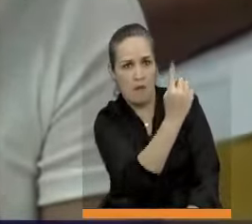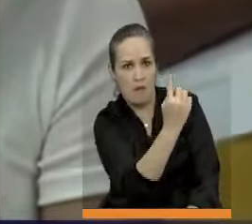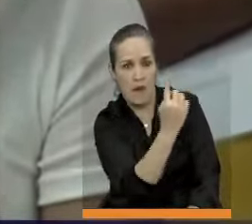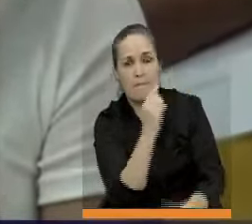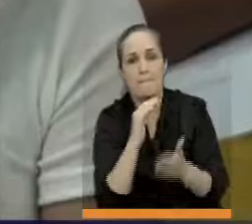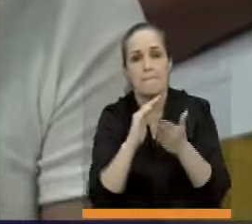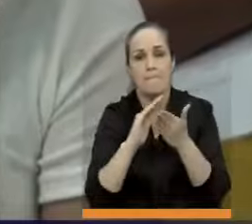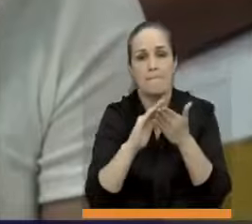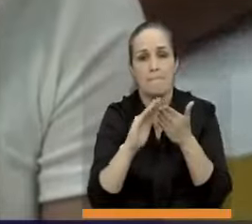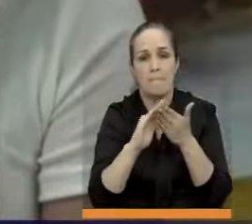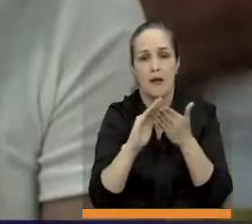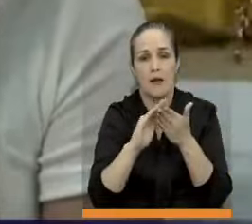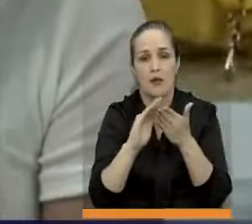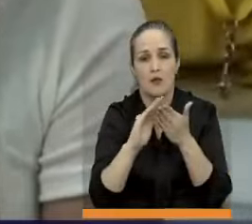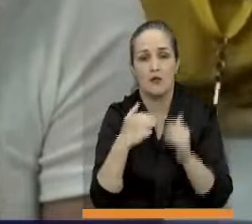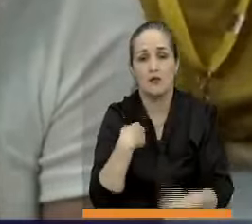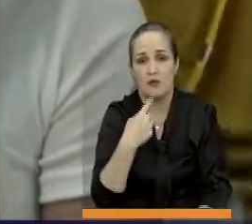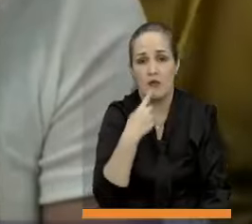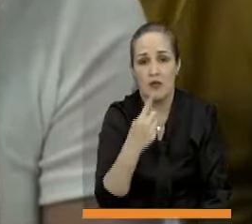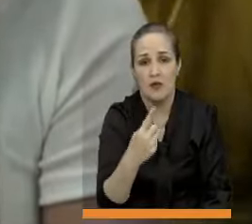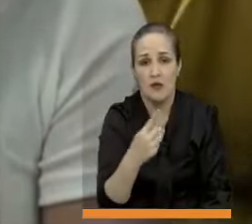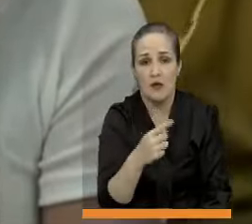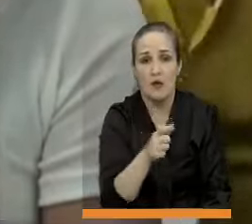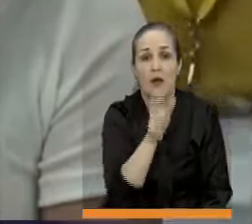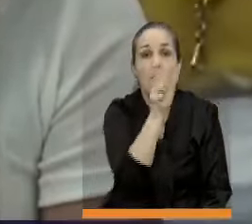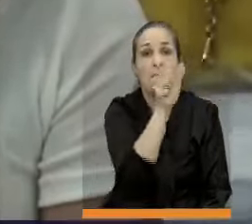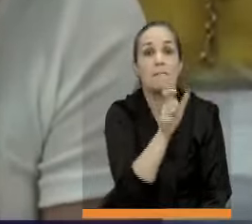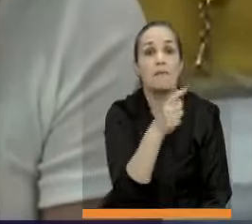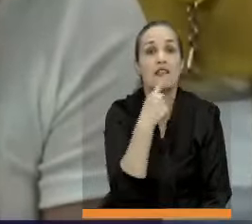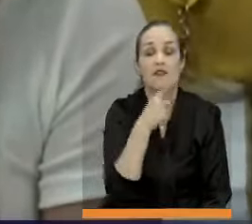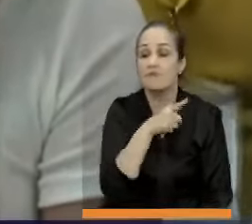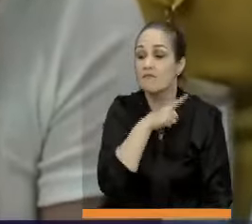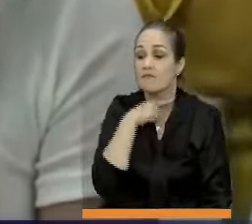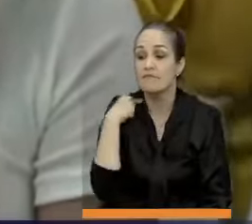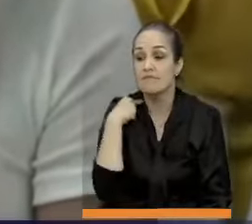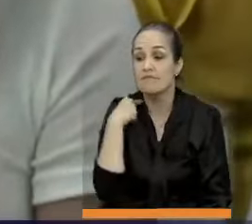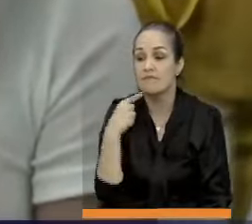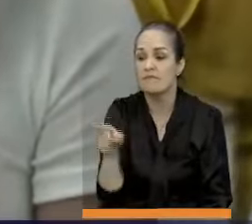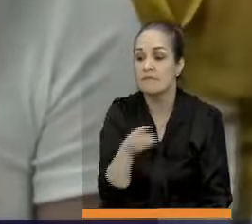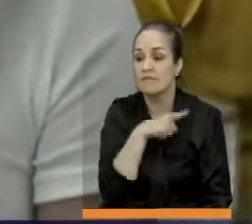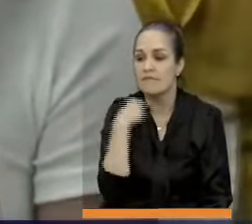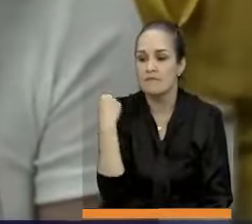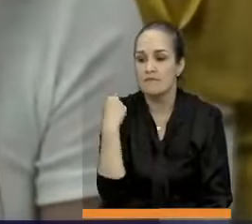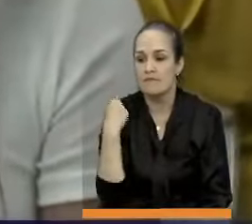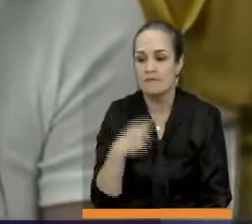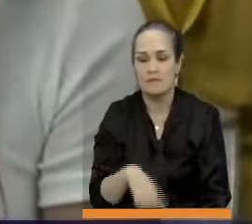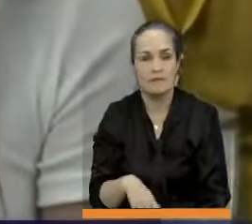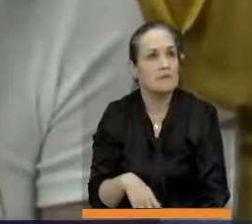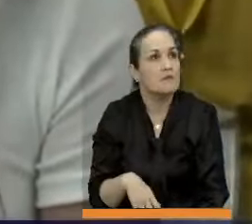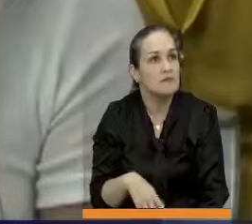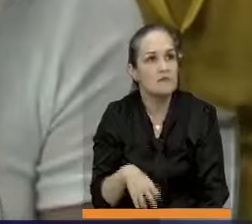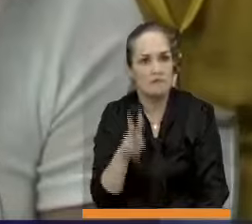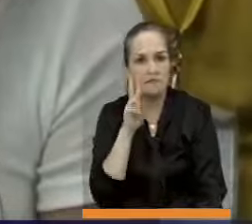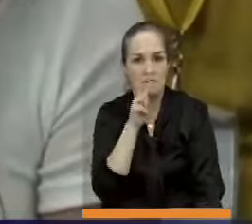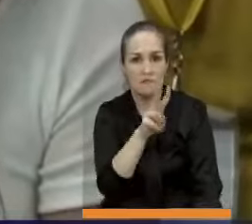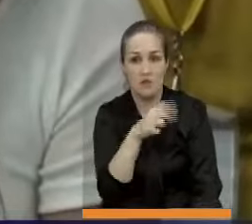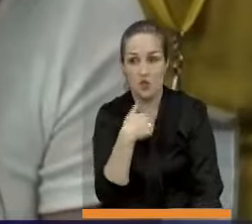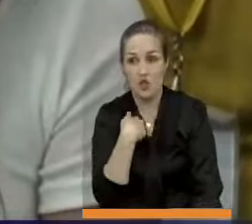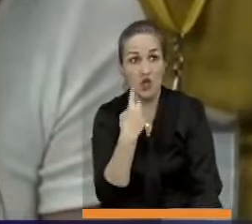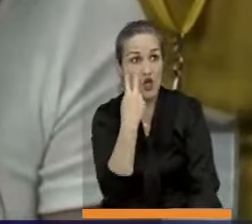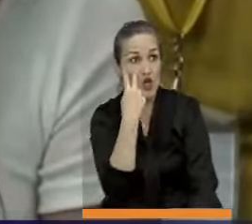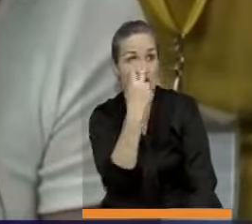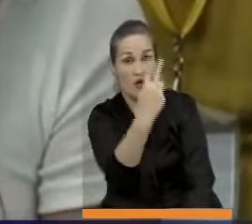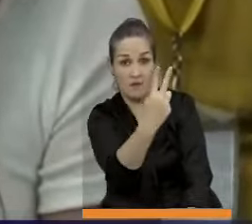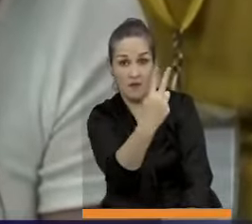La la la gestación que voy a hacer le hizo al teniente así me Teniente estaba a este lado y cogió para allá entonces yo le alcancé mi